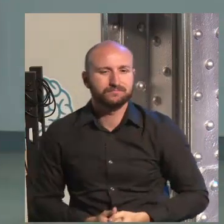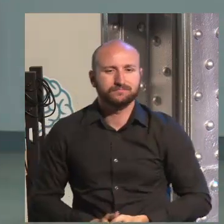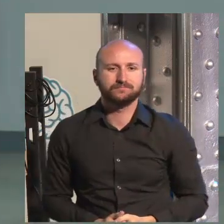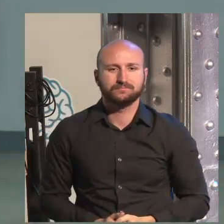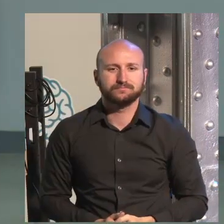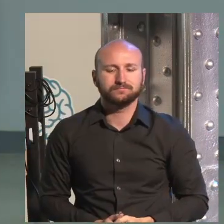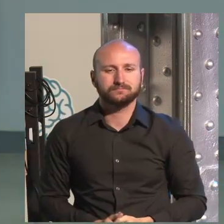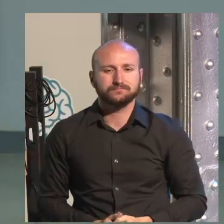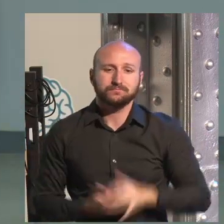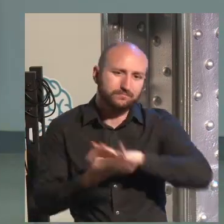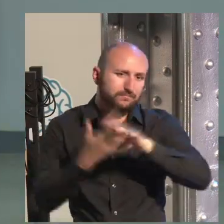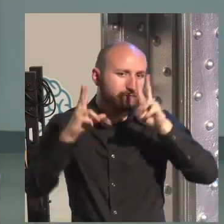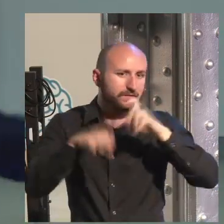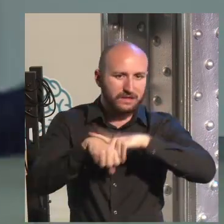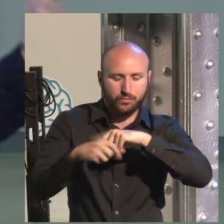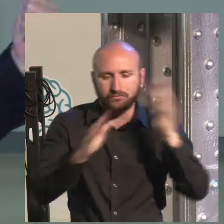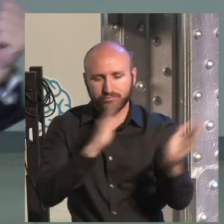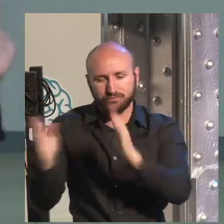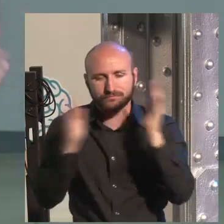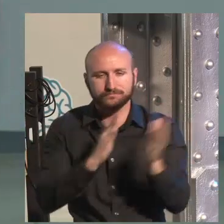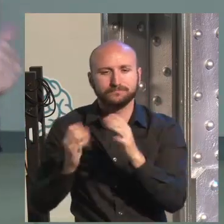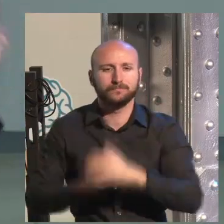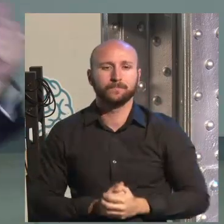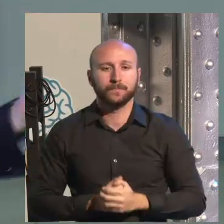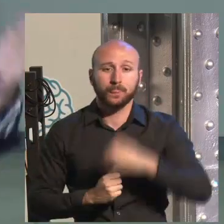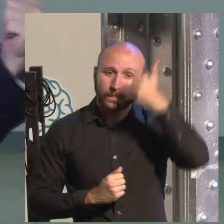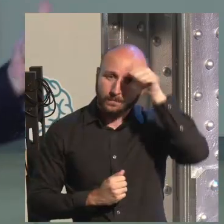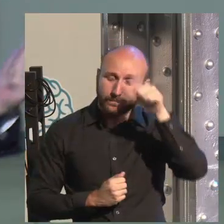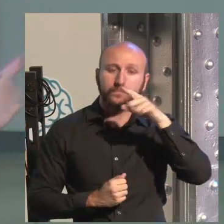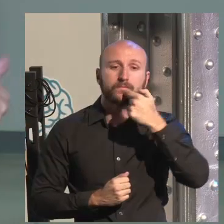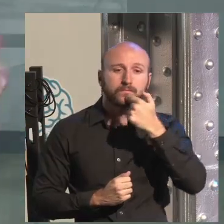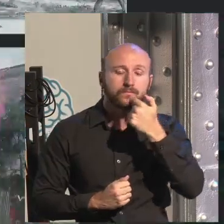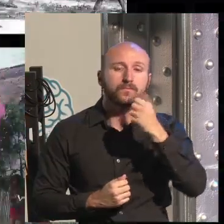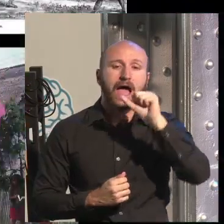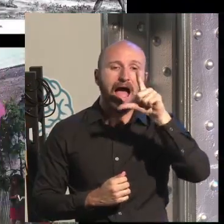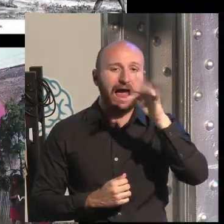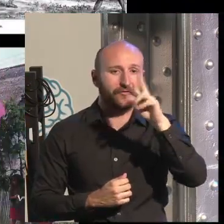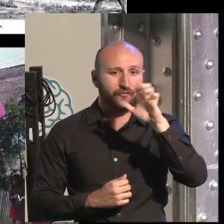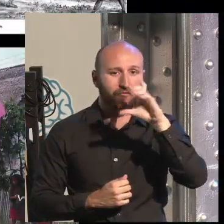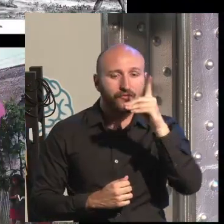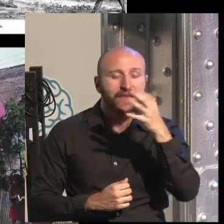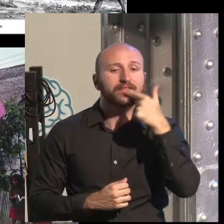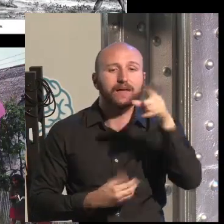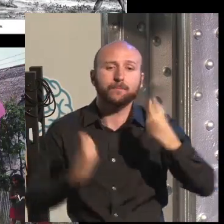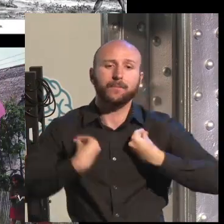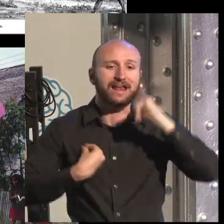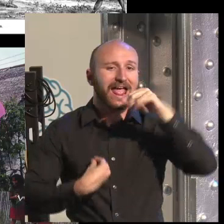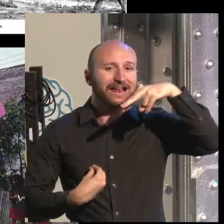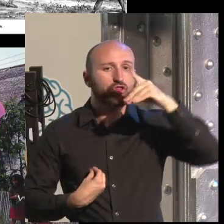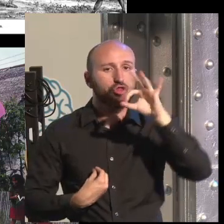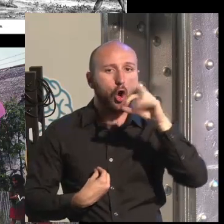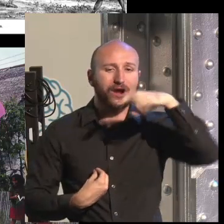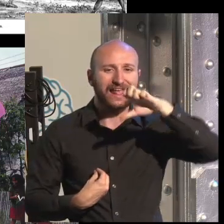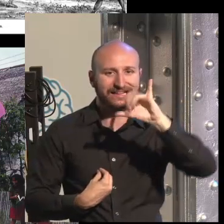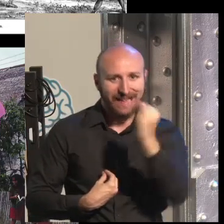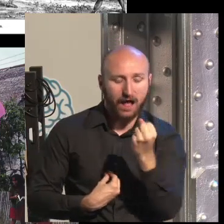A lo largo del tiempo. Este señor es Arthur Russell Wallace. Él estuvo en Indonesia. Darwin era